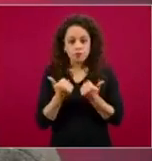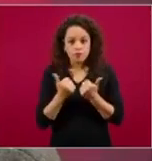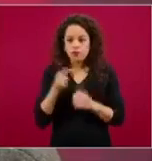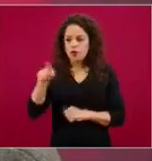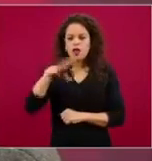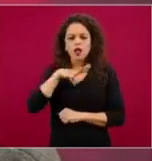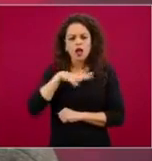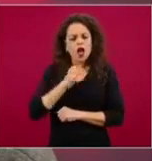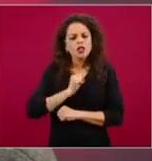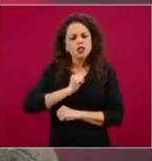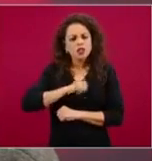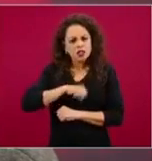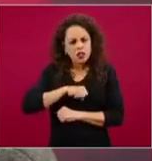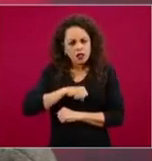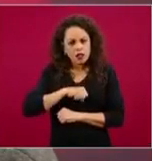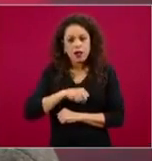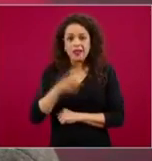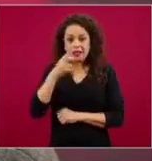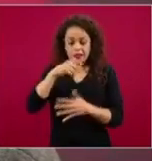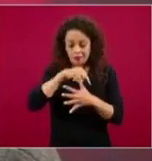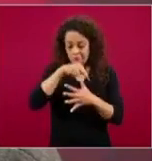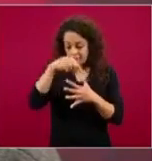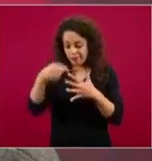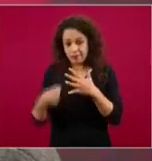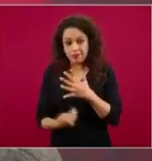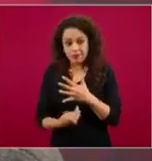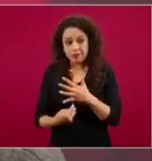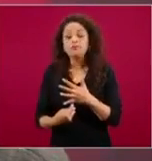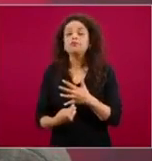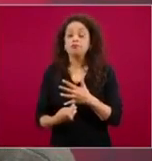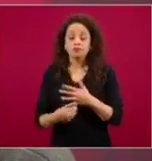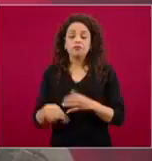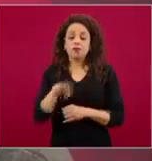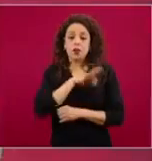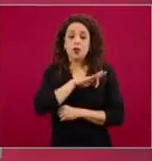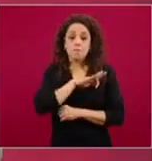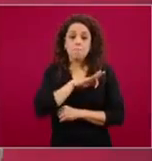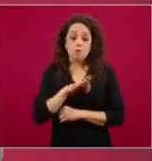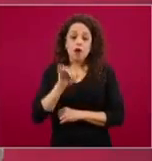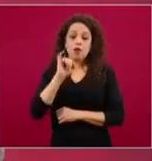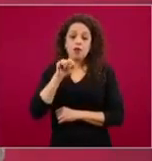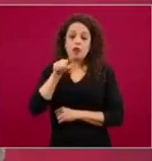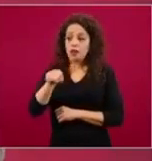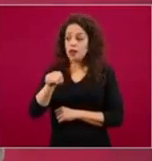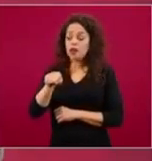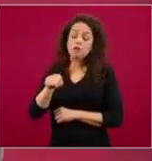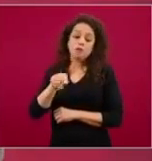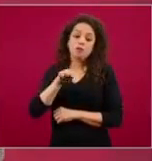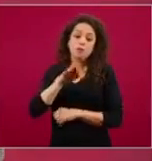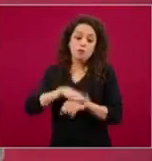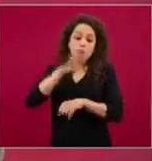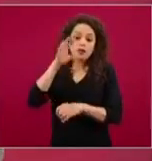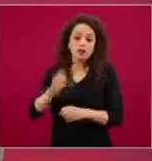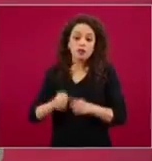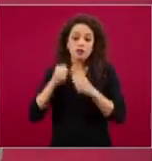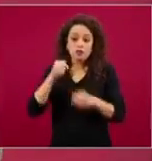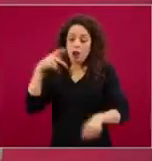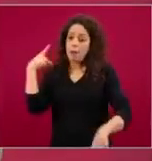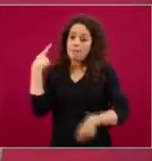VIH, son situaciones que pueden hacer que usted tenga mayor posibilidad, probabilidad,